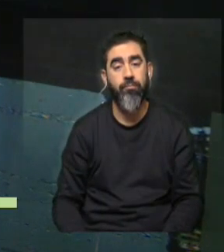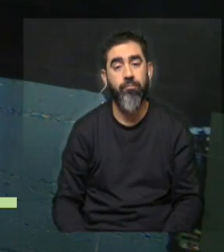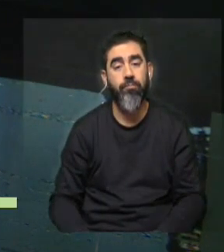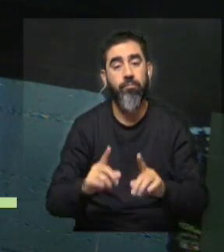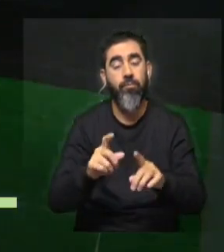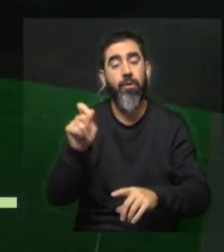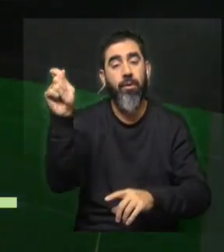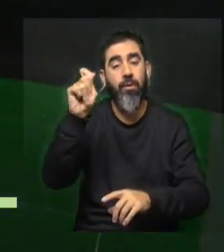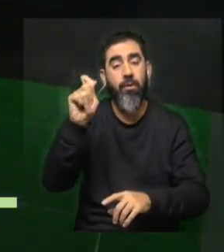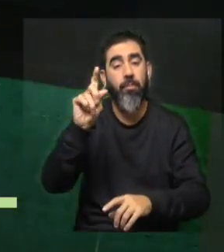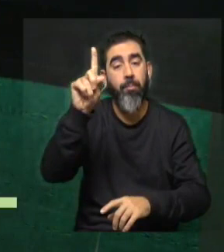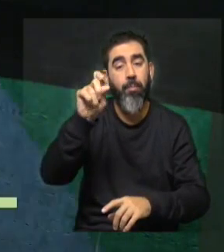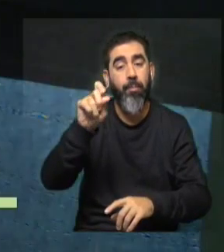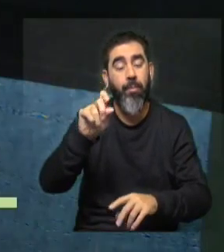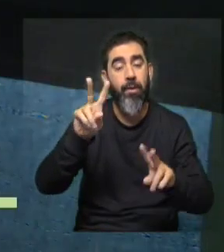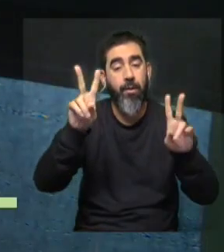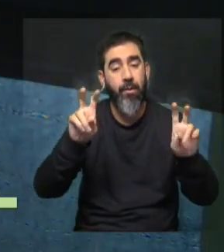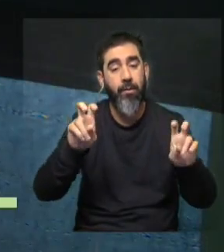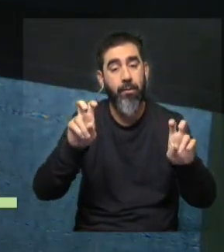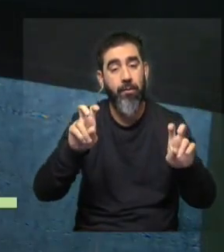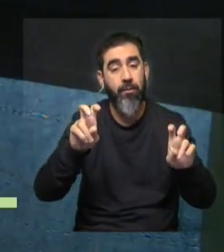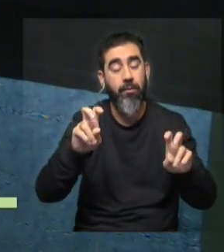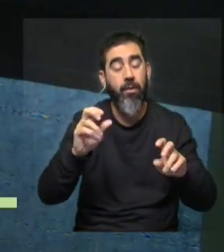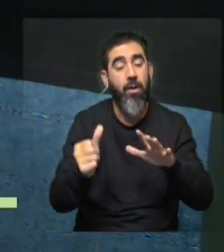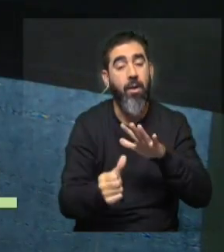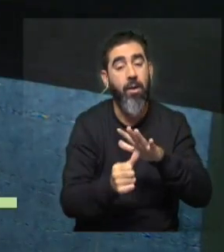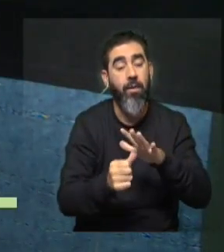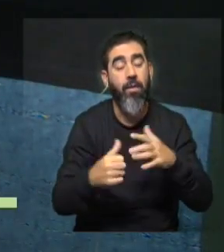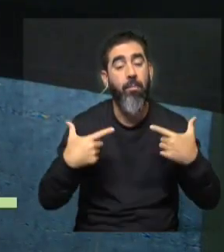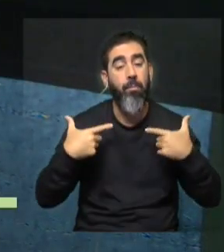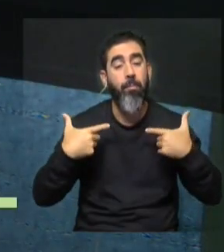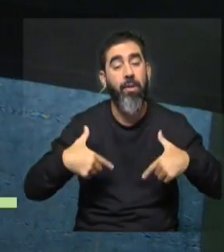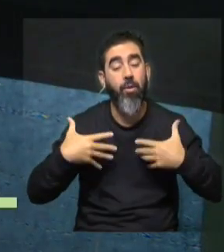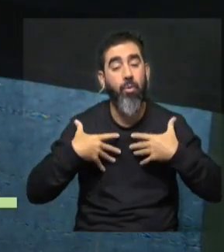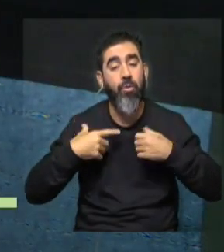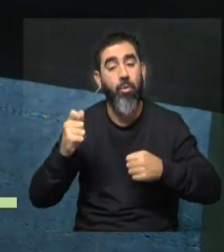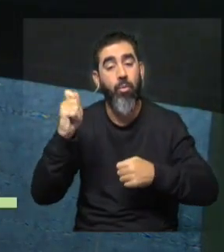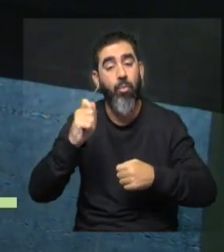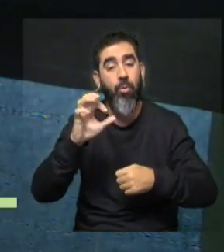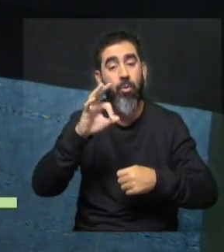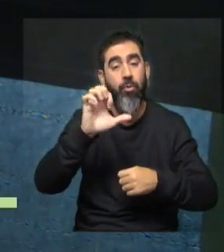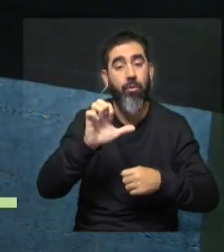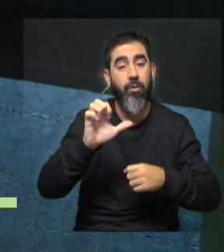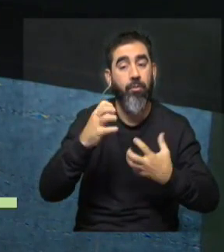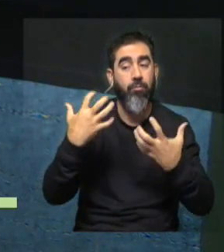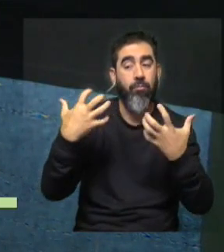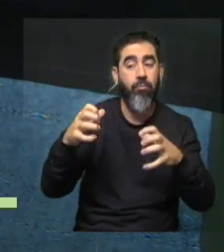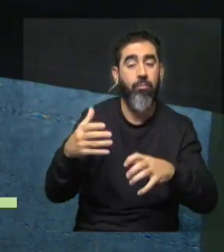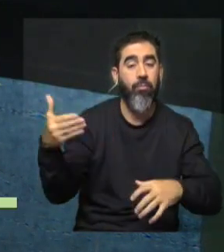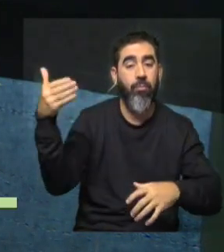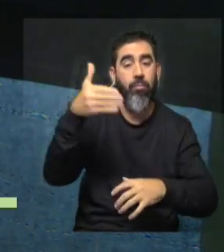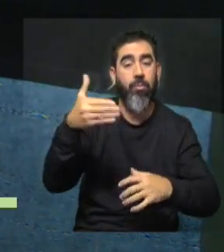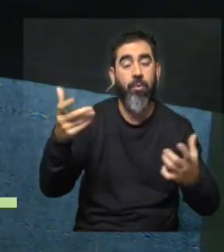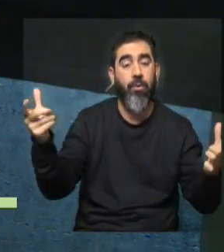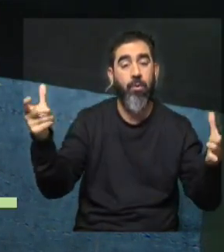esta emergencia hídrica porque jerarcas del Ministerio de salud pública y también de o se declinaron participar de la